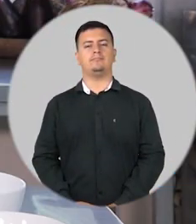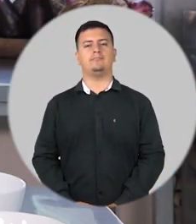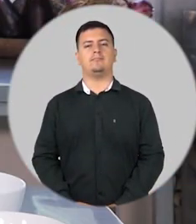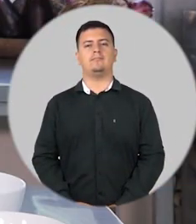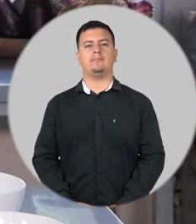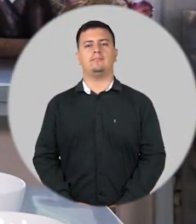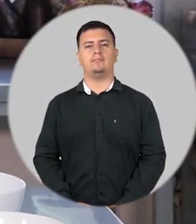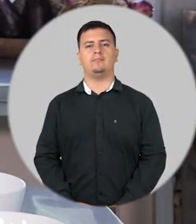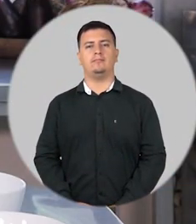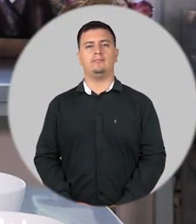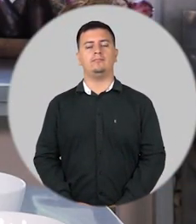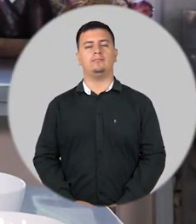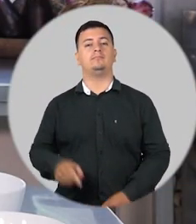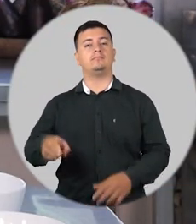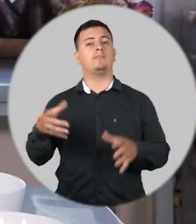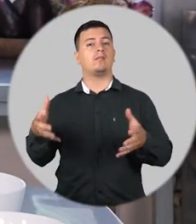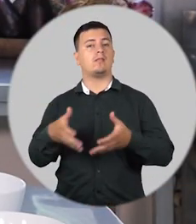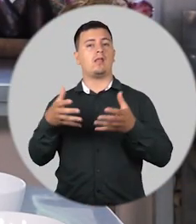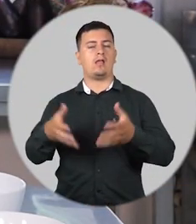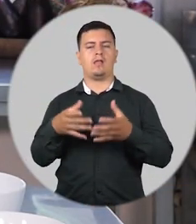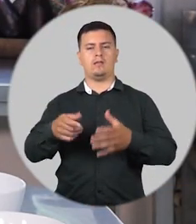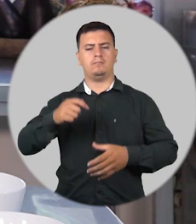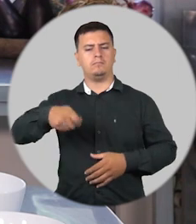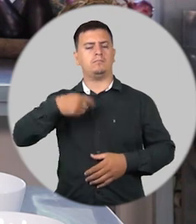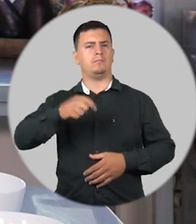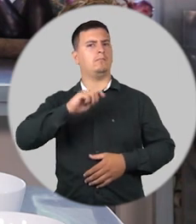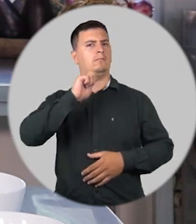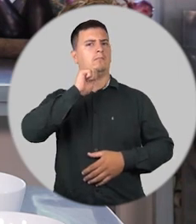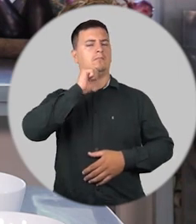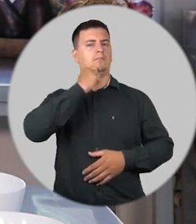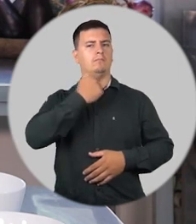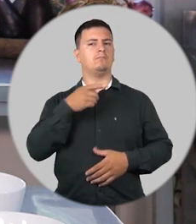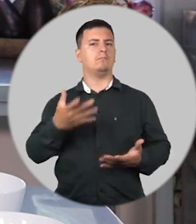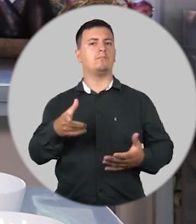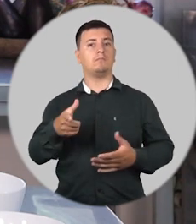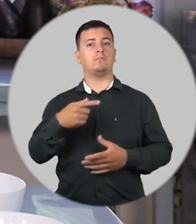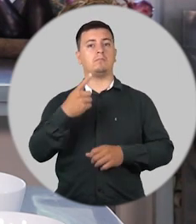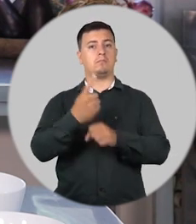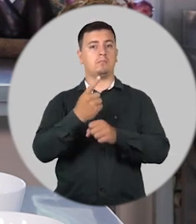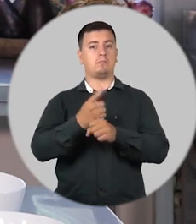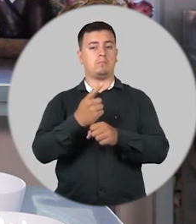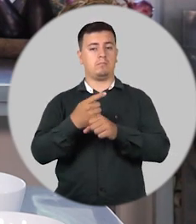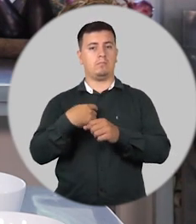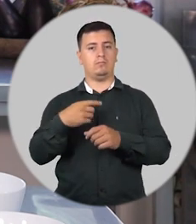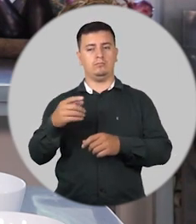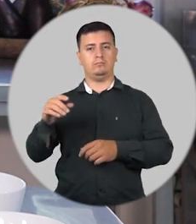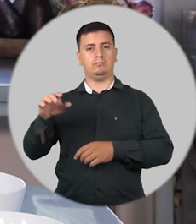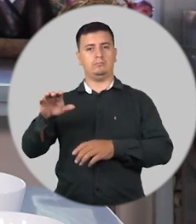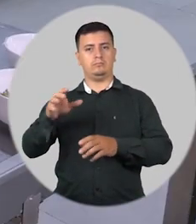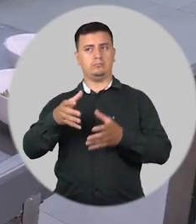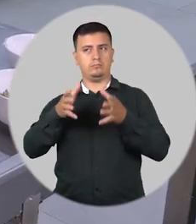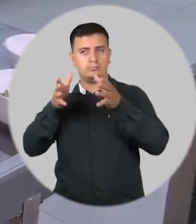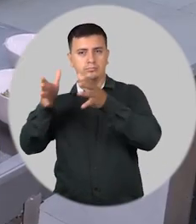Es una ensalada fresca, es una ensalada que antes de servir tenemos que colocar en la heladera para